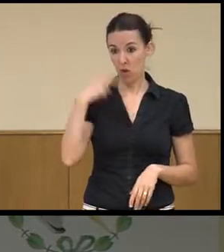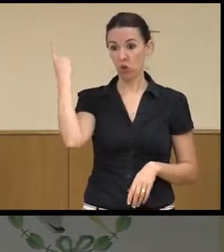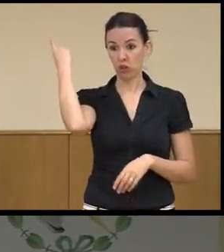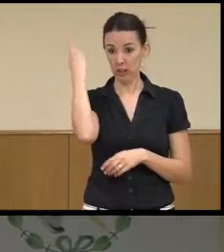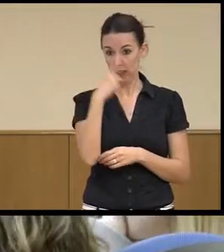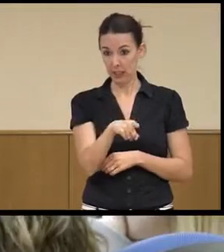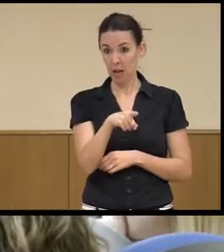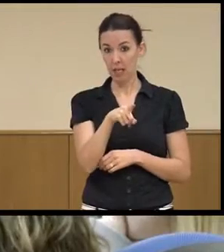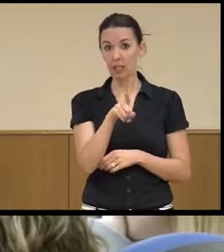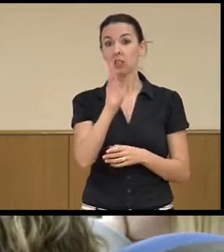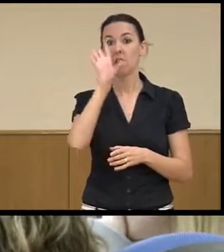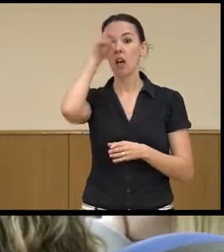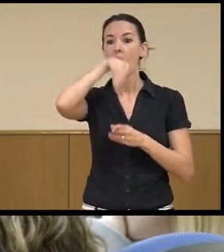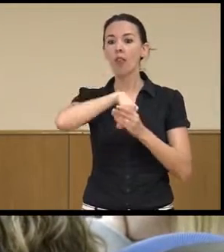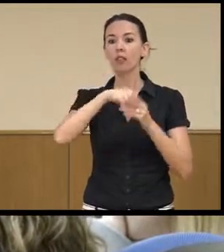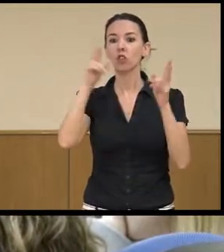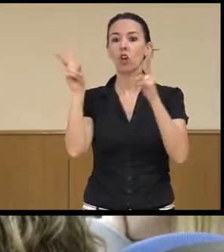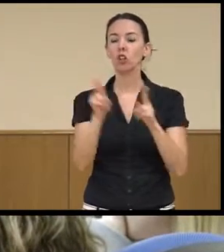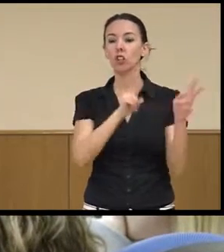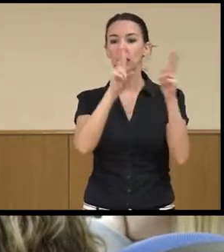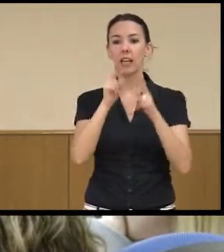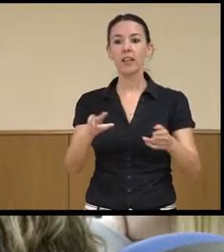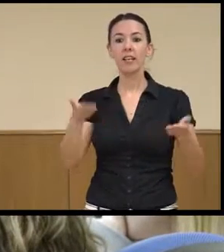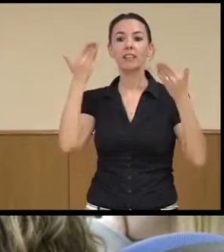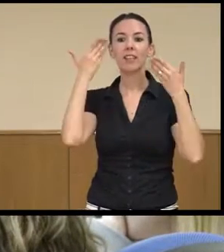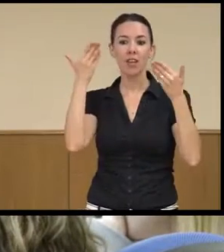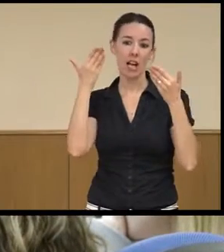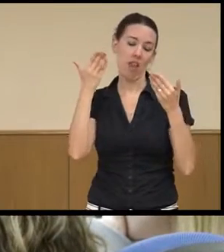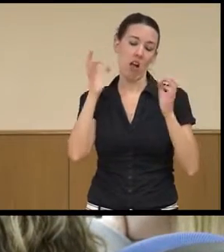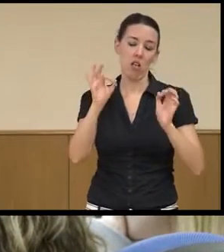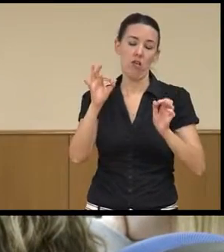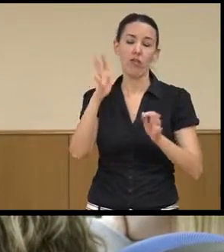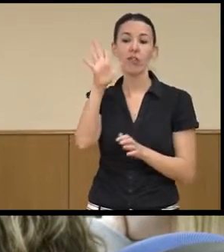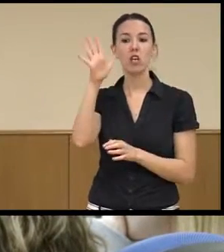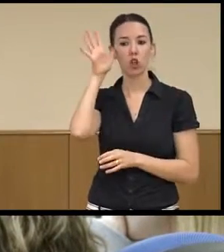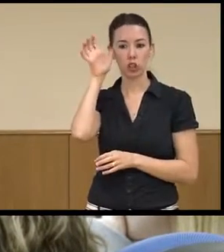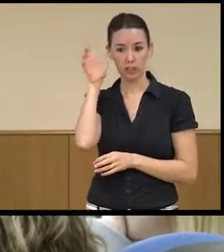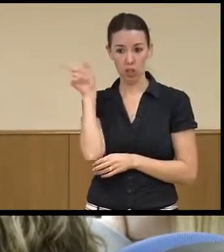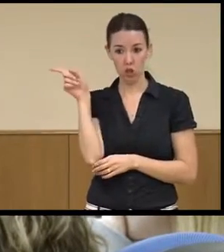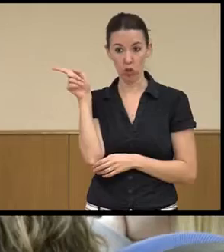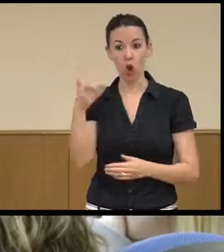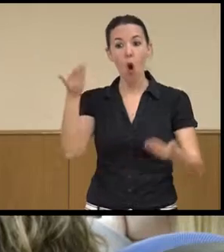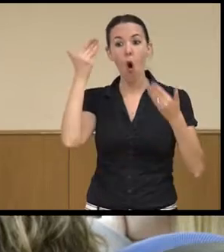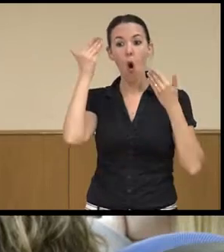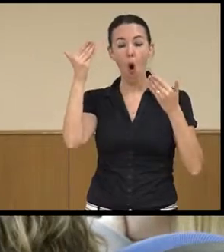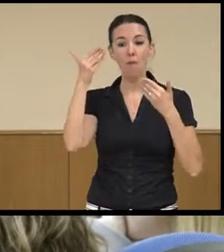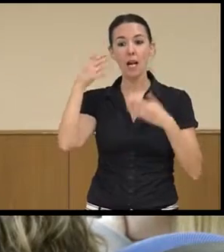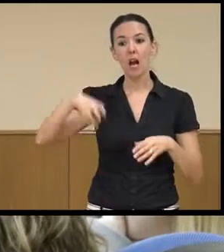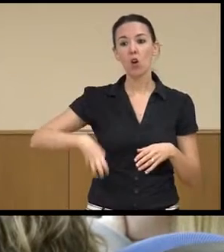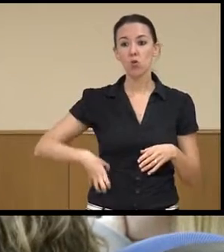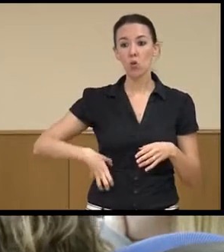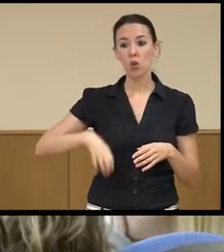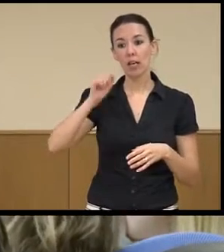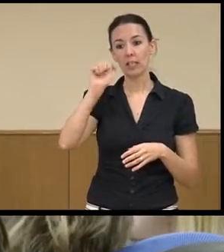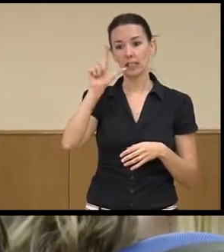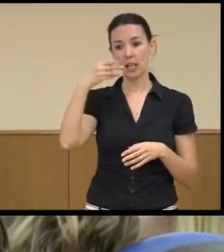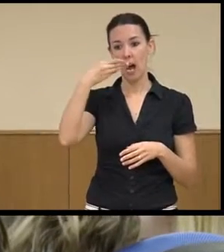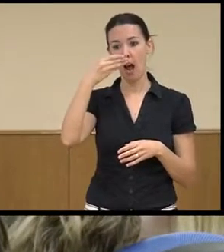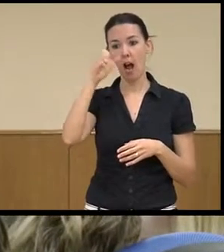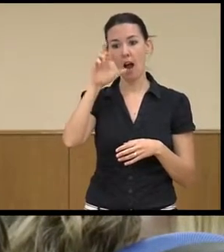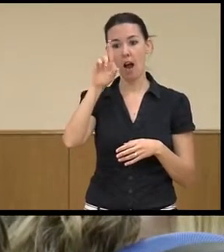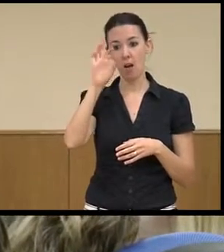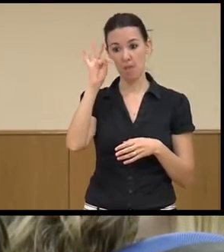sabido, forma parte de una serie dedicada a los cinco sentidos. Rinde homenaje a los archiduques Alberto e Isabel Clara